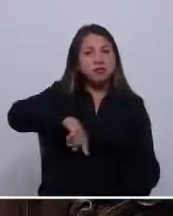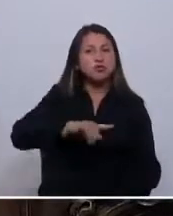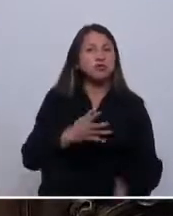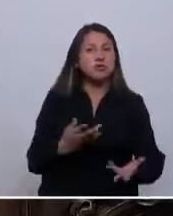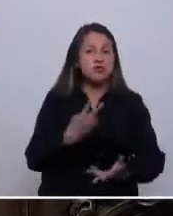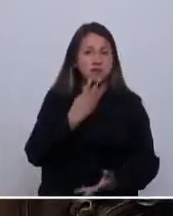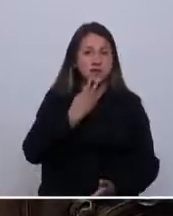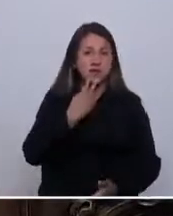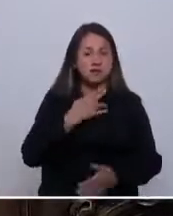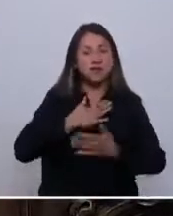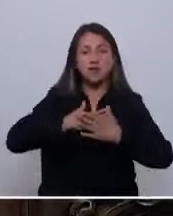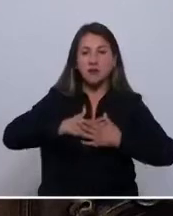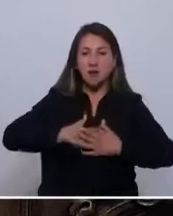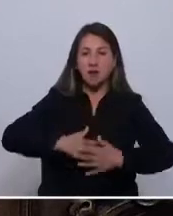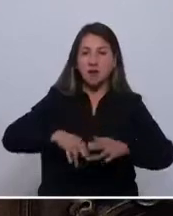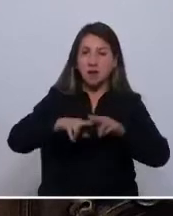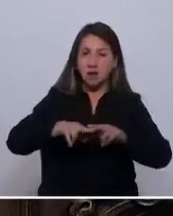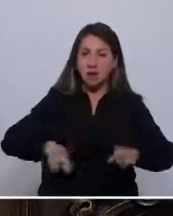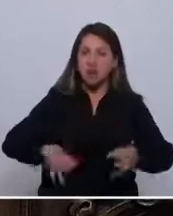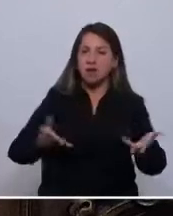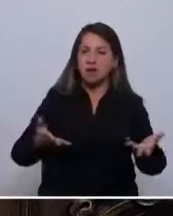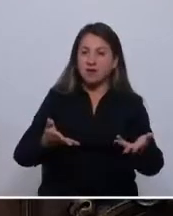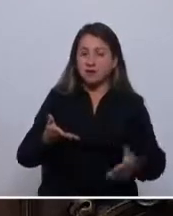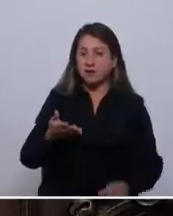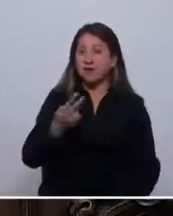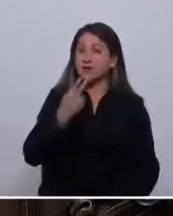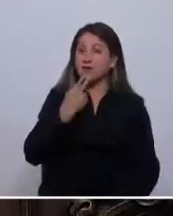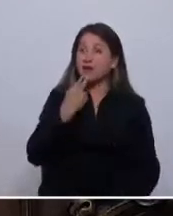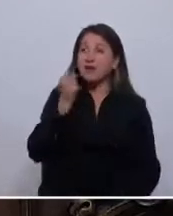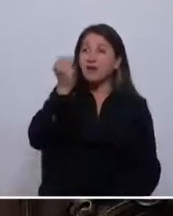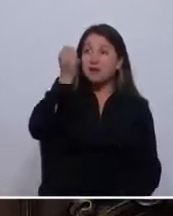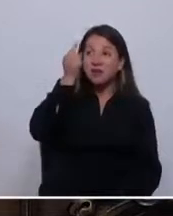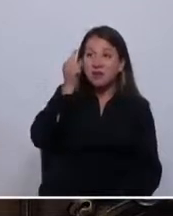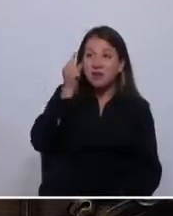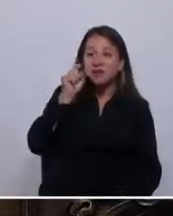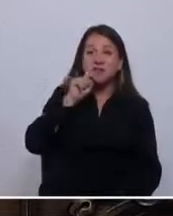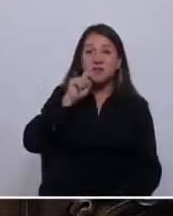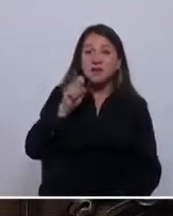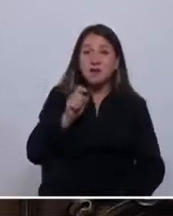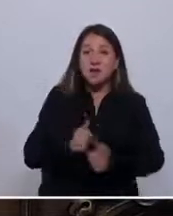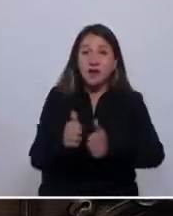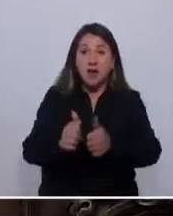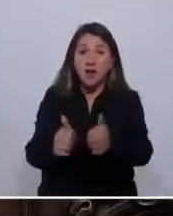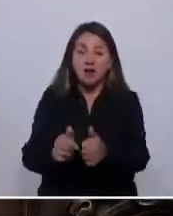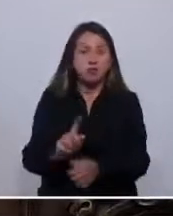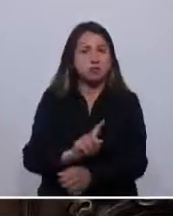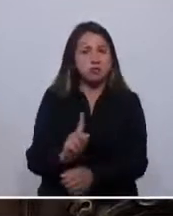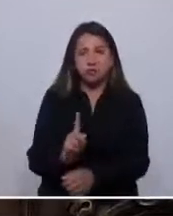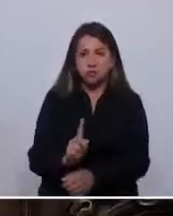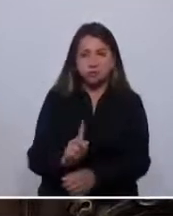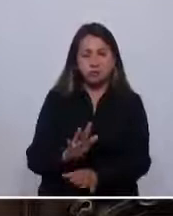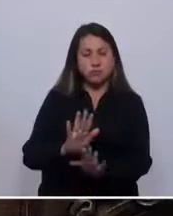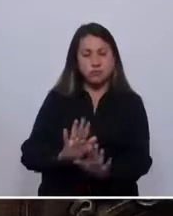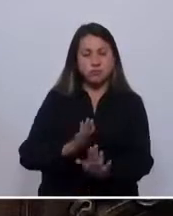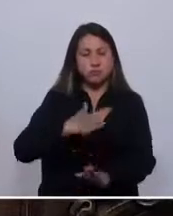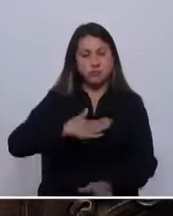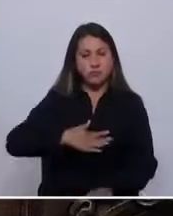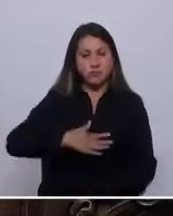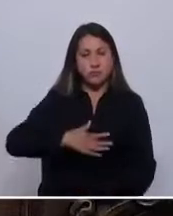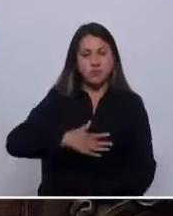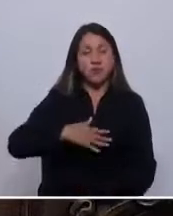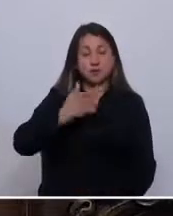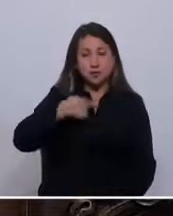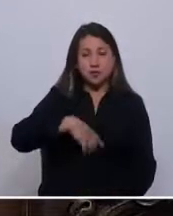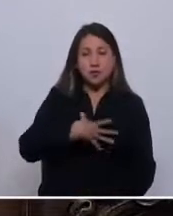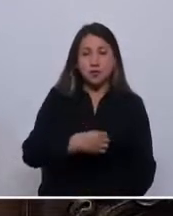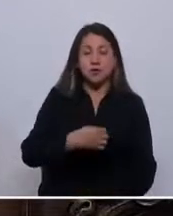calma, comprendiendo que la vida no es una carrera. Soy hijo de Hilda